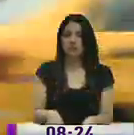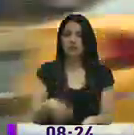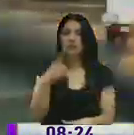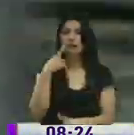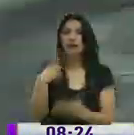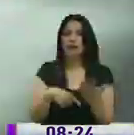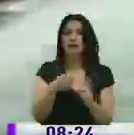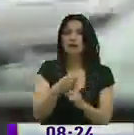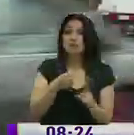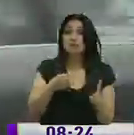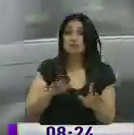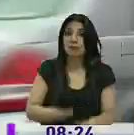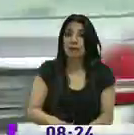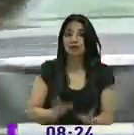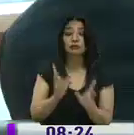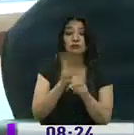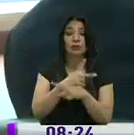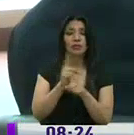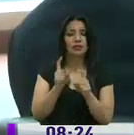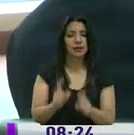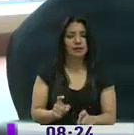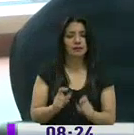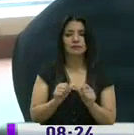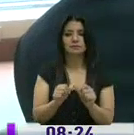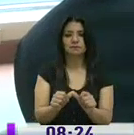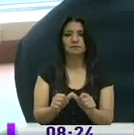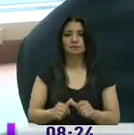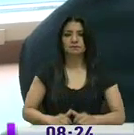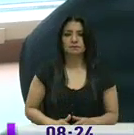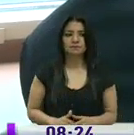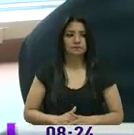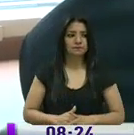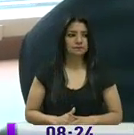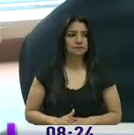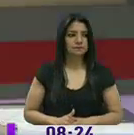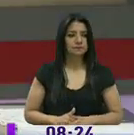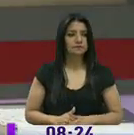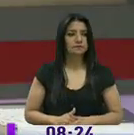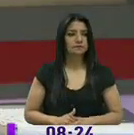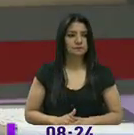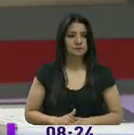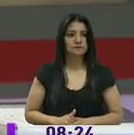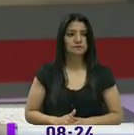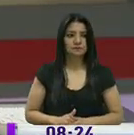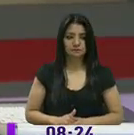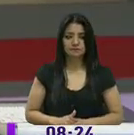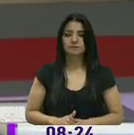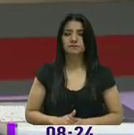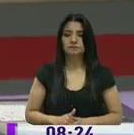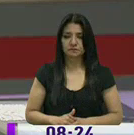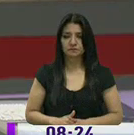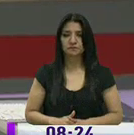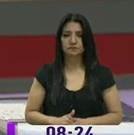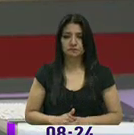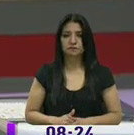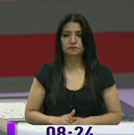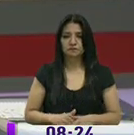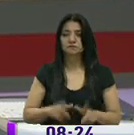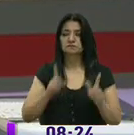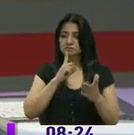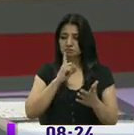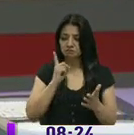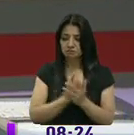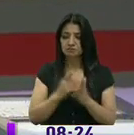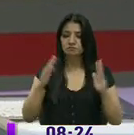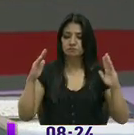afectar al sector productivo en quito informó andrea urbe y sin duda tiene que escuchar al sector productivo de